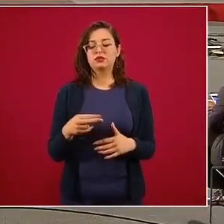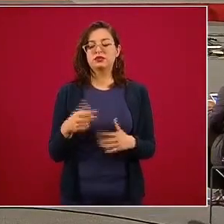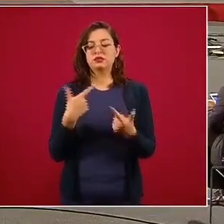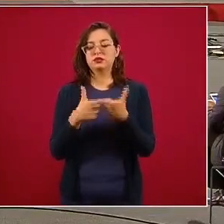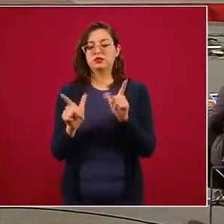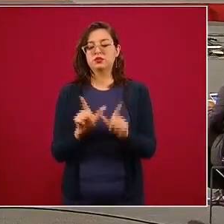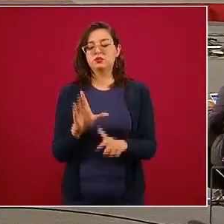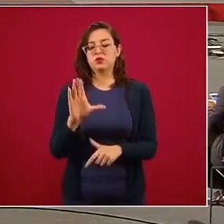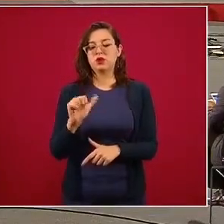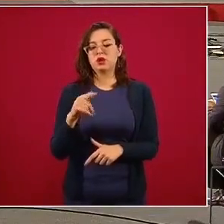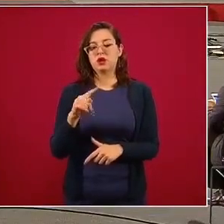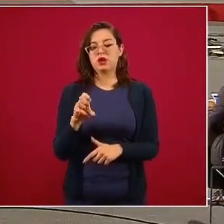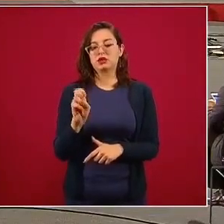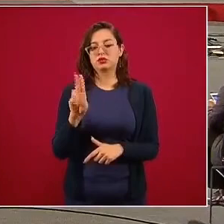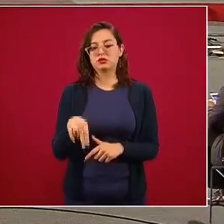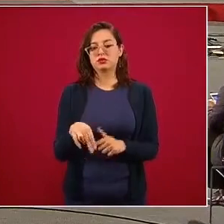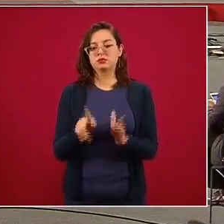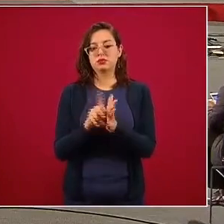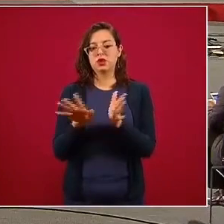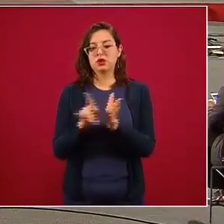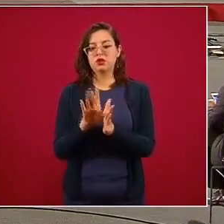Cantón, Periódico Basta.